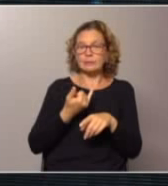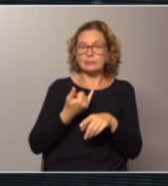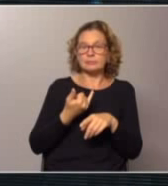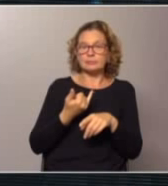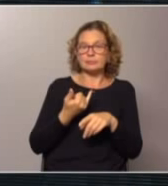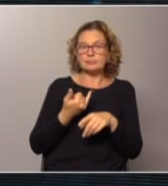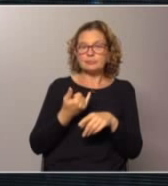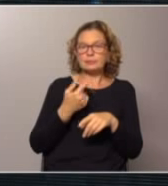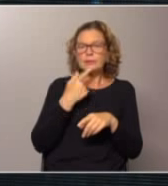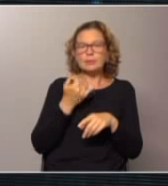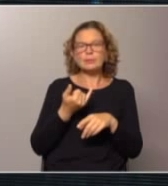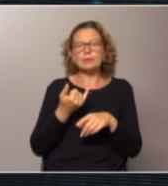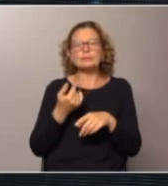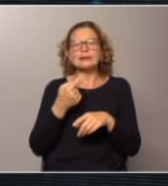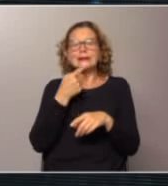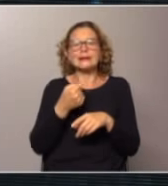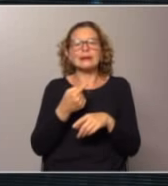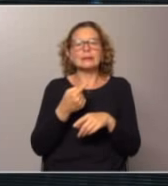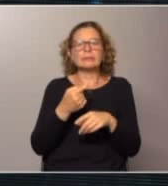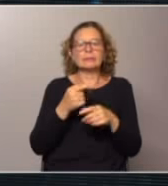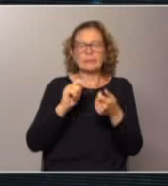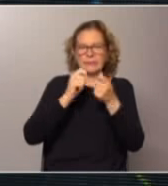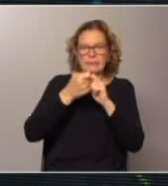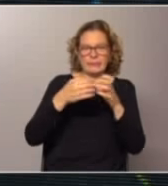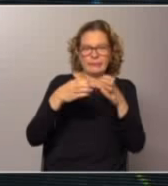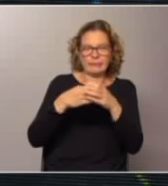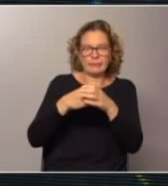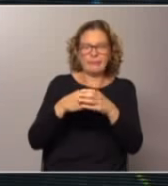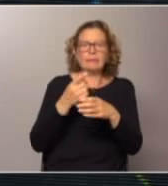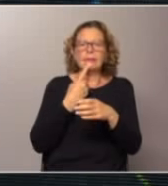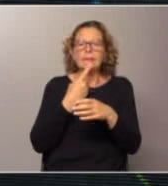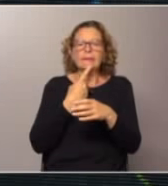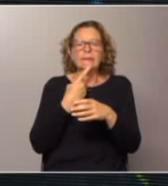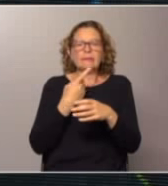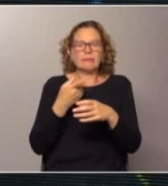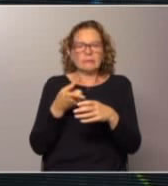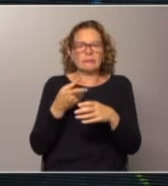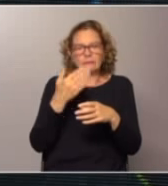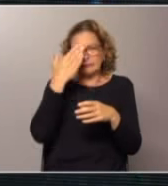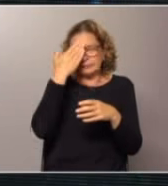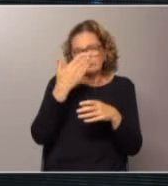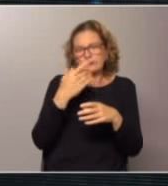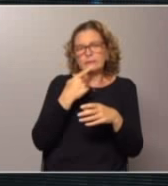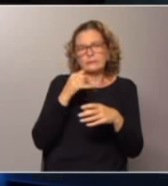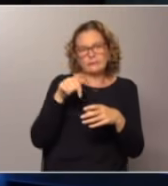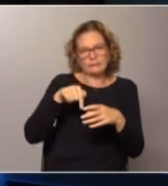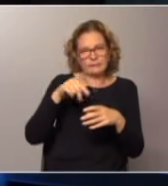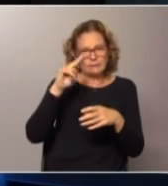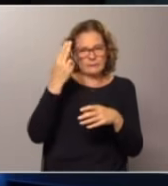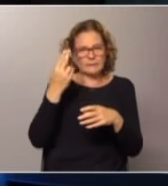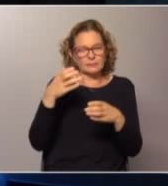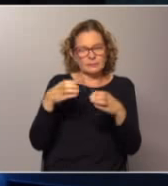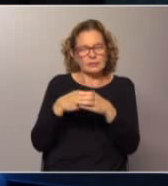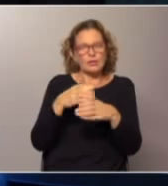fago partidos es decir se transforman los partidos o las fuerzas políticas como decimos uruguay en este caso frente amplio en una especie de